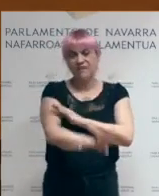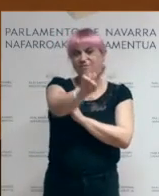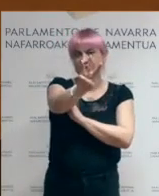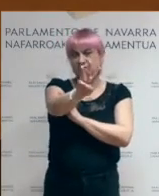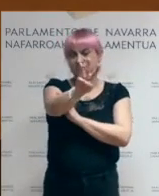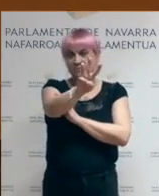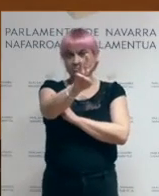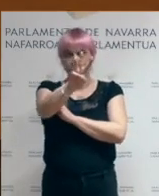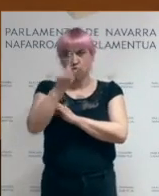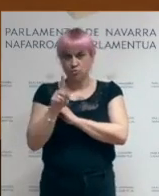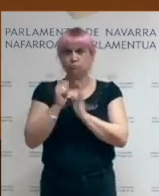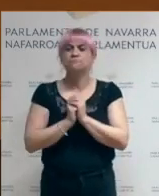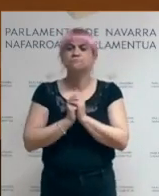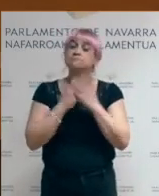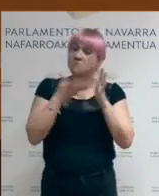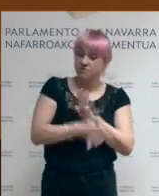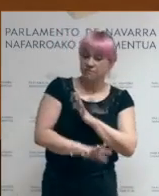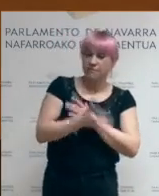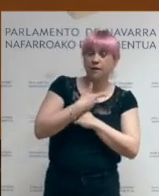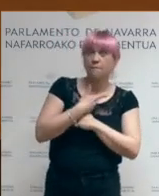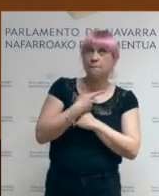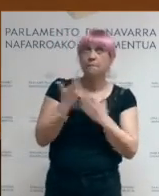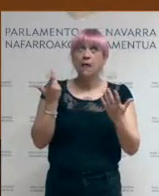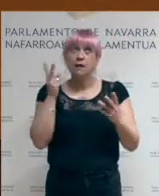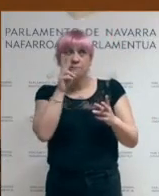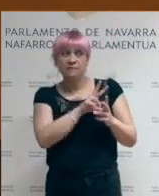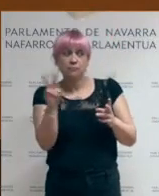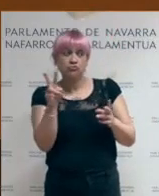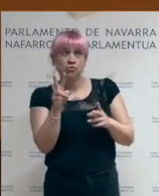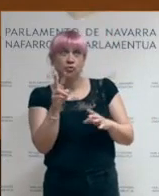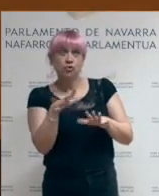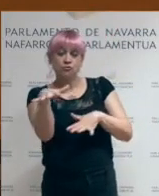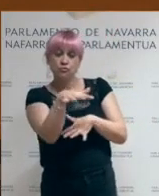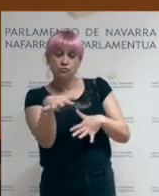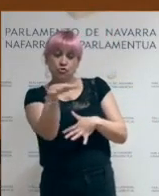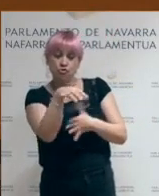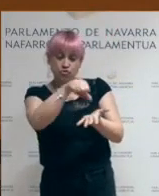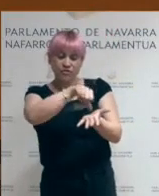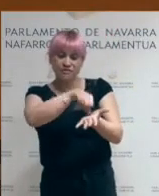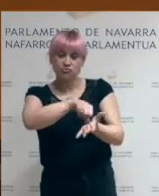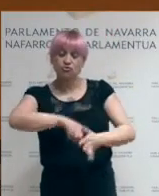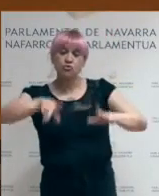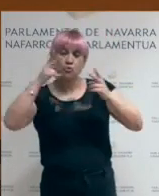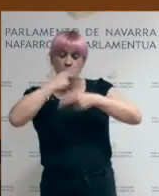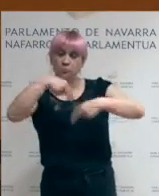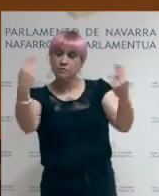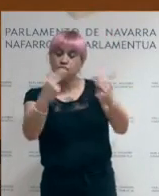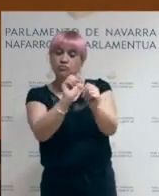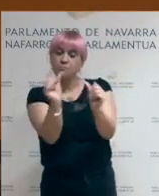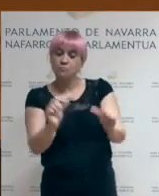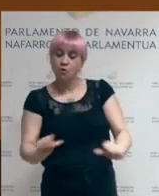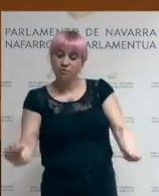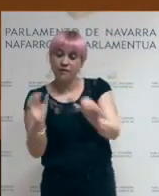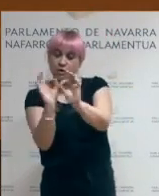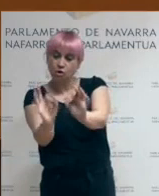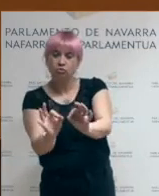hacemos ese análisis en función del modelo lingüístico, vemos que en todos los centros públicos donde existen líneas de modelo D, el